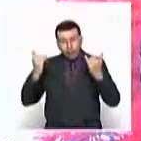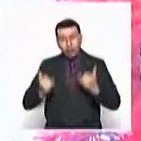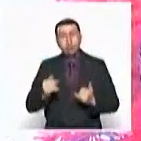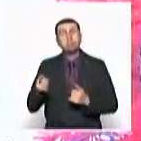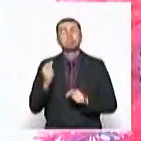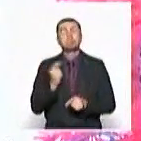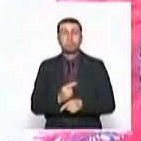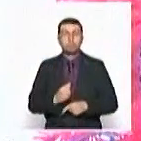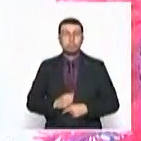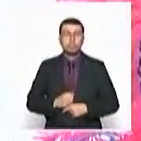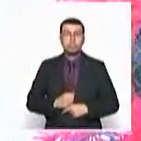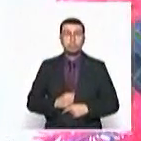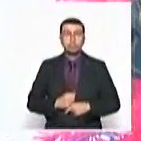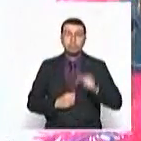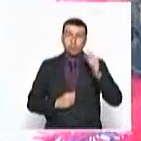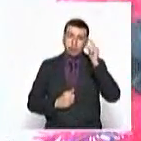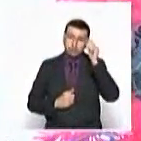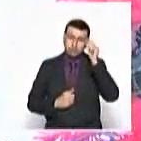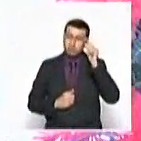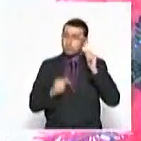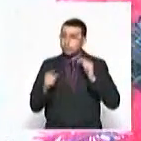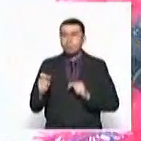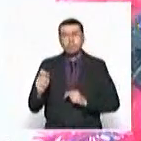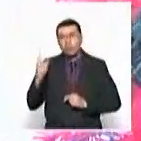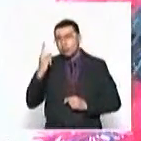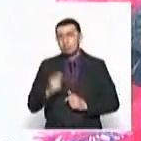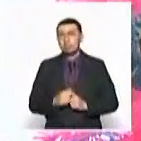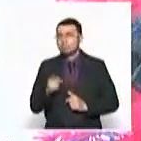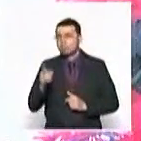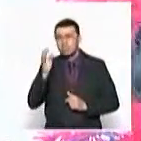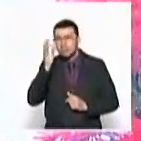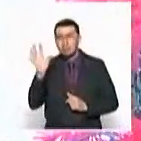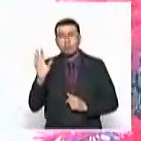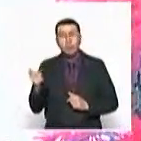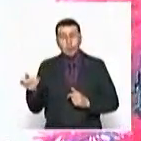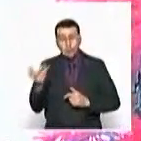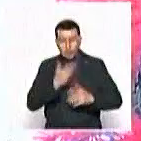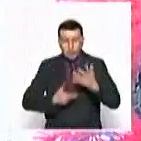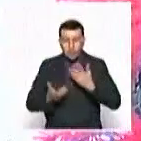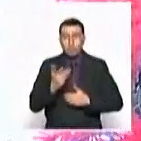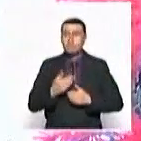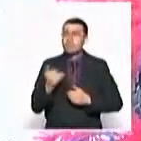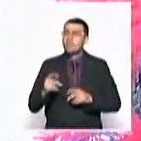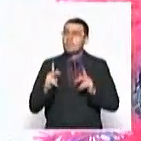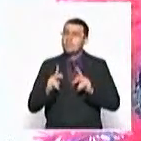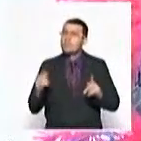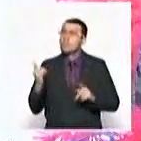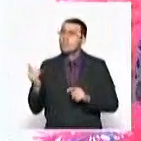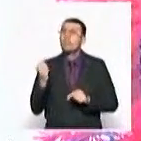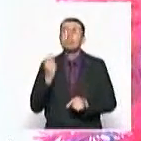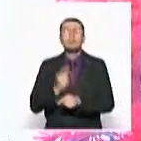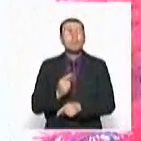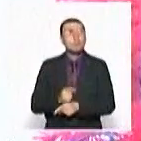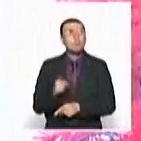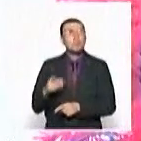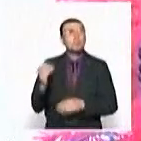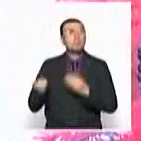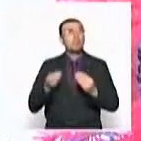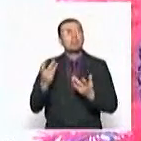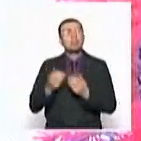eso, de una parte esotérica o ritualística, la gente utiliza mucho hacer